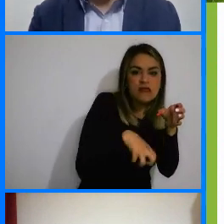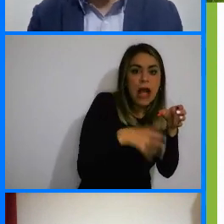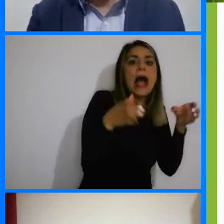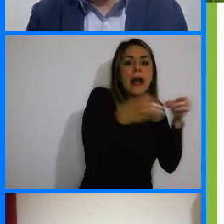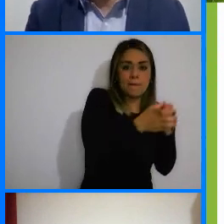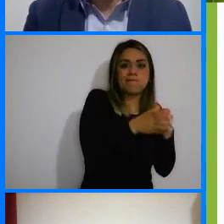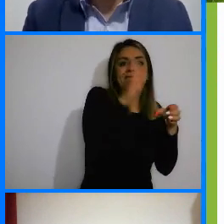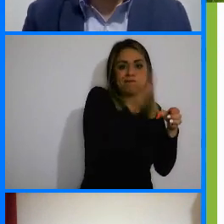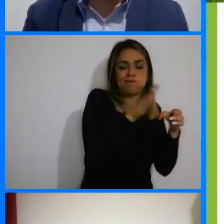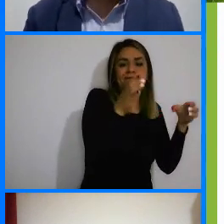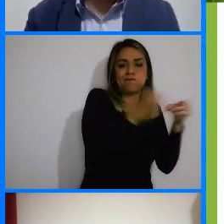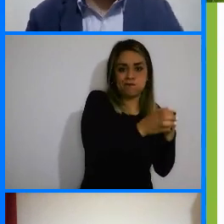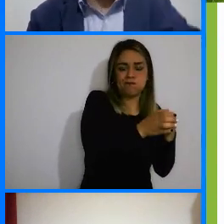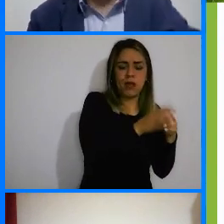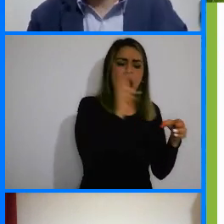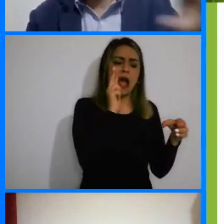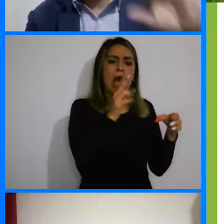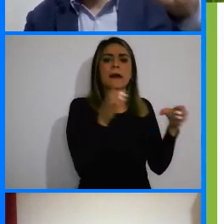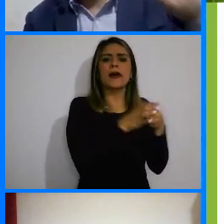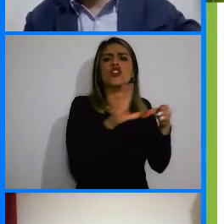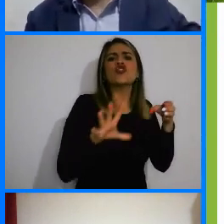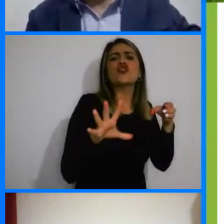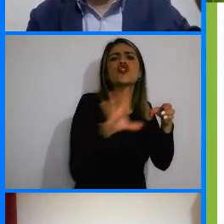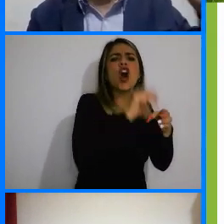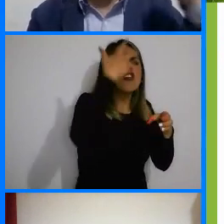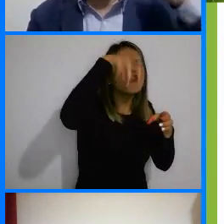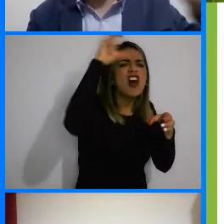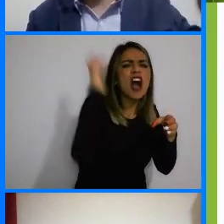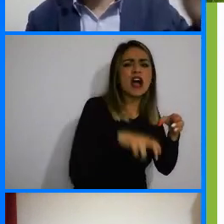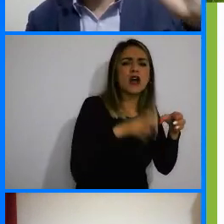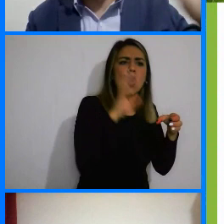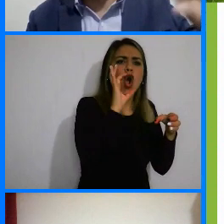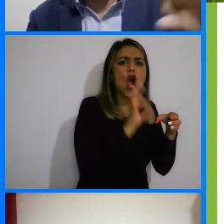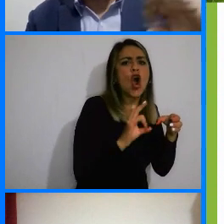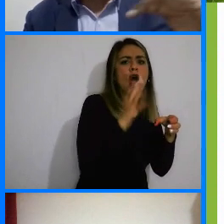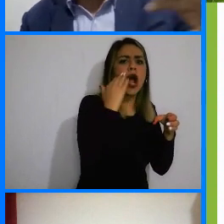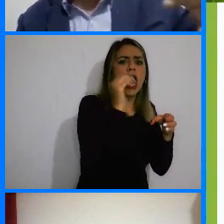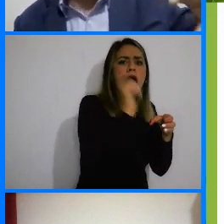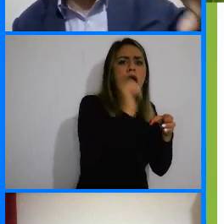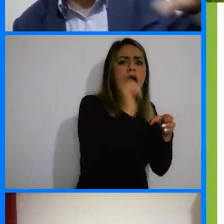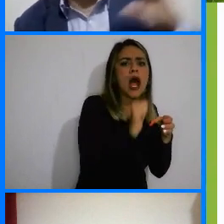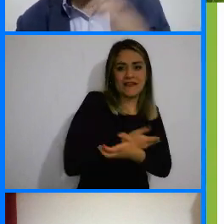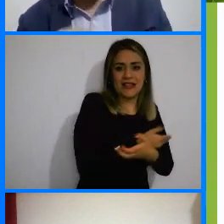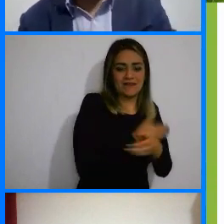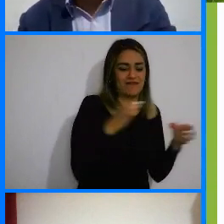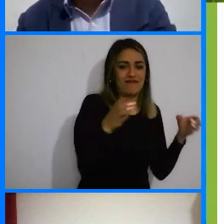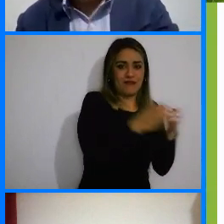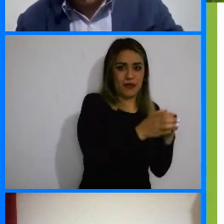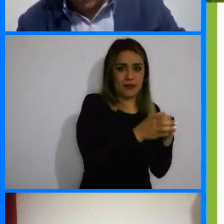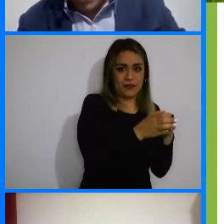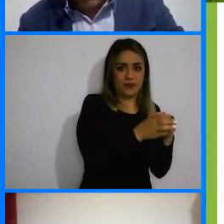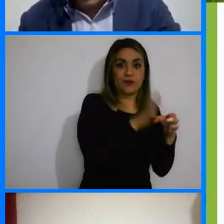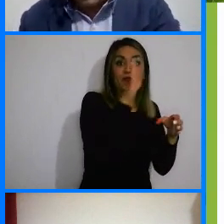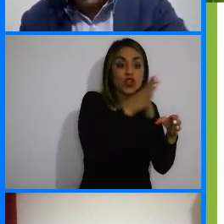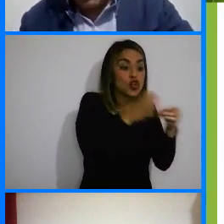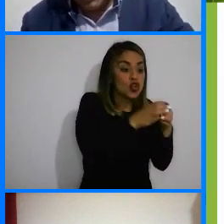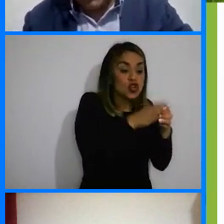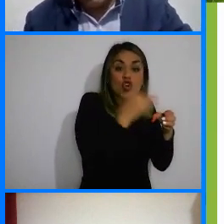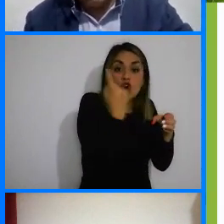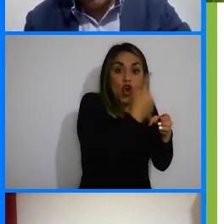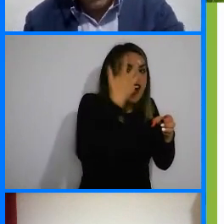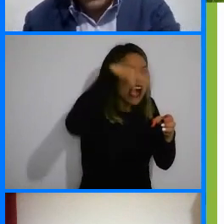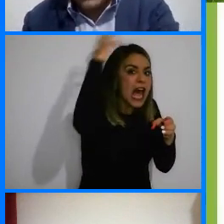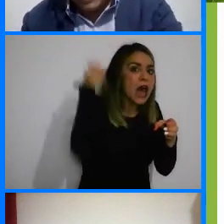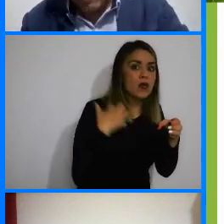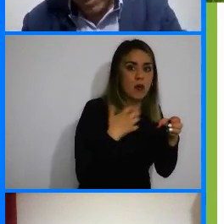yo veo son puros leones, machos, hembras y crías, pero son solo leones,